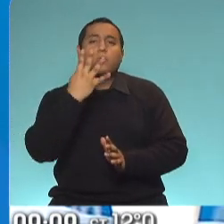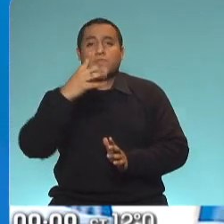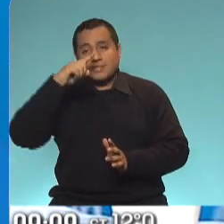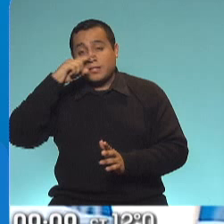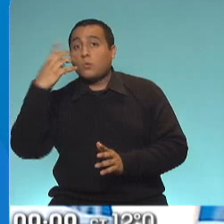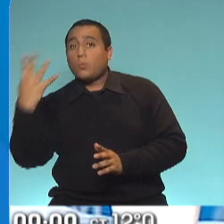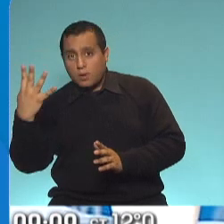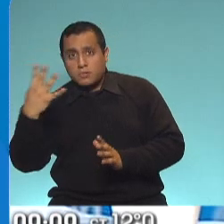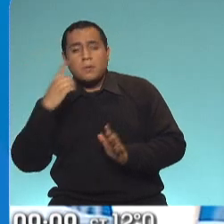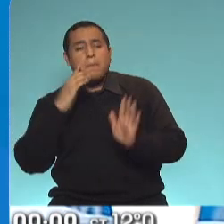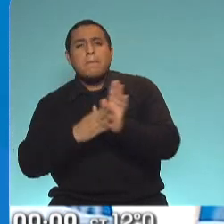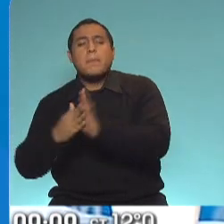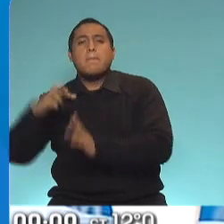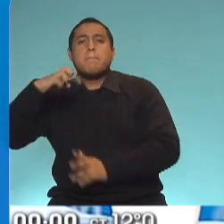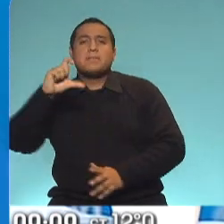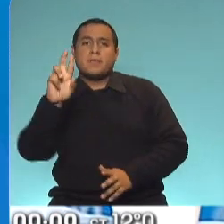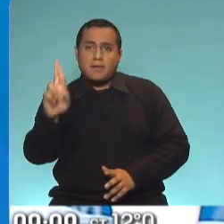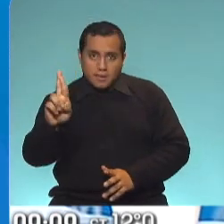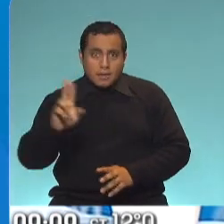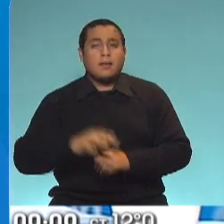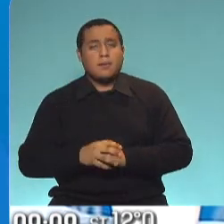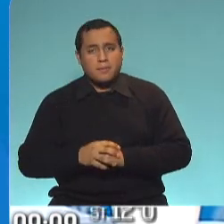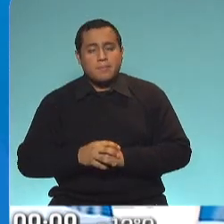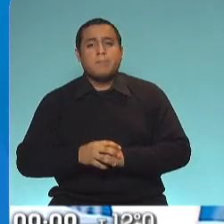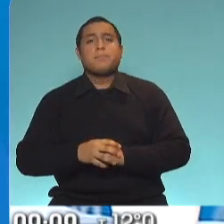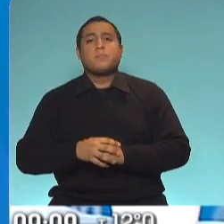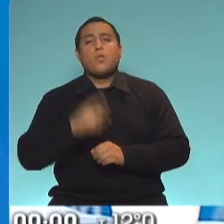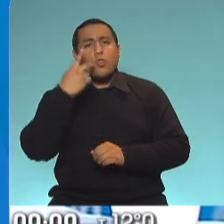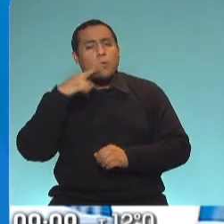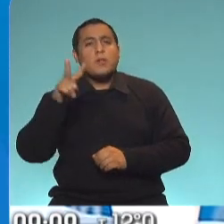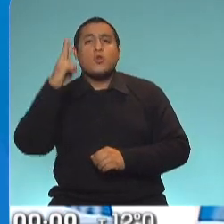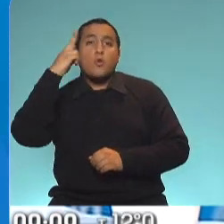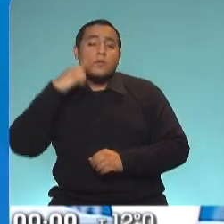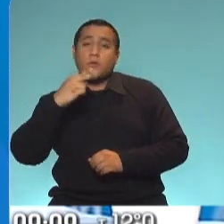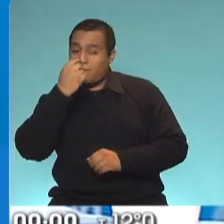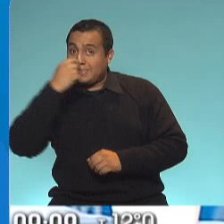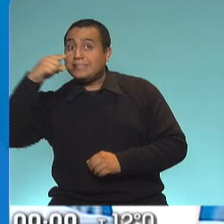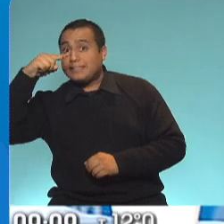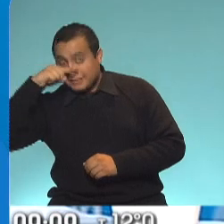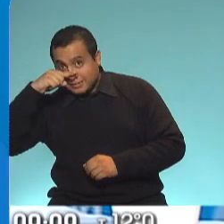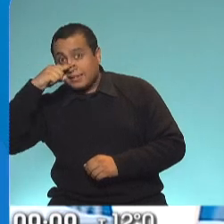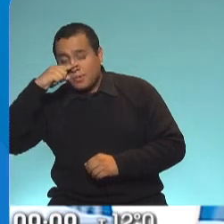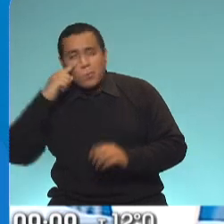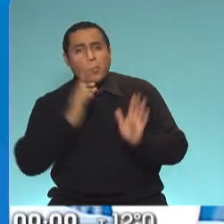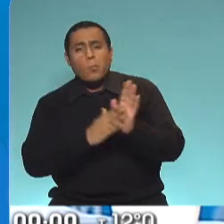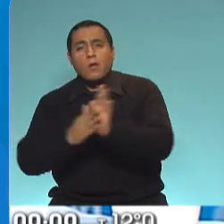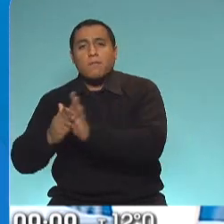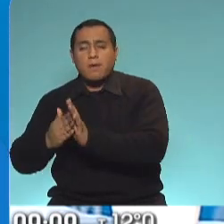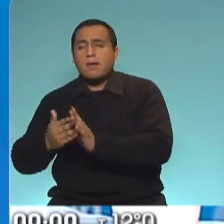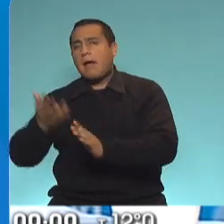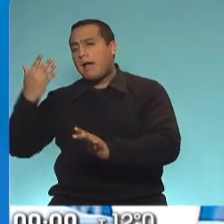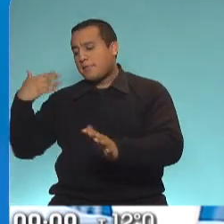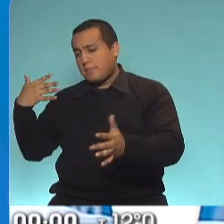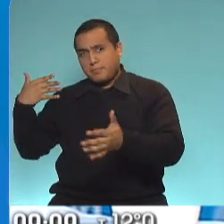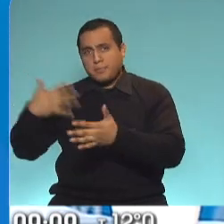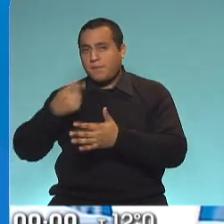90.474 test de PCR, reacción en cadena de polimerasa, 2.927 han sido realizados en las últimas